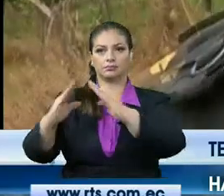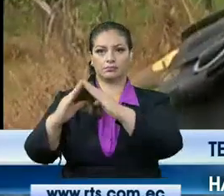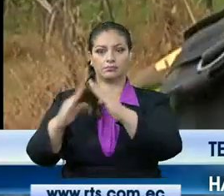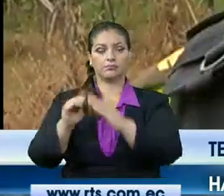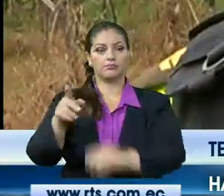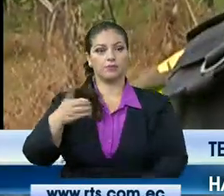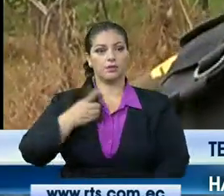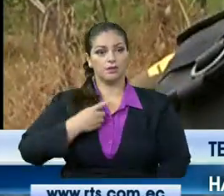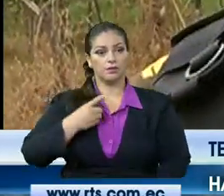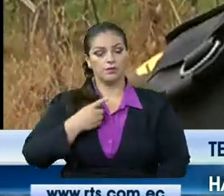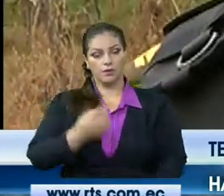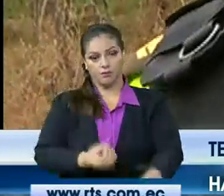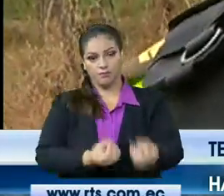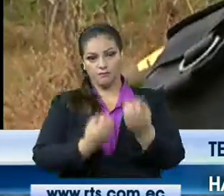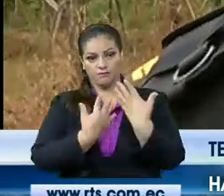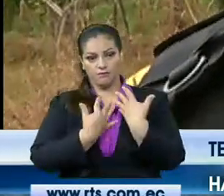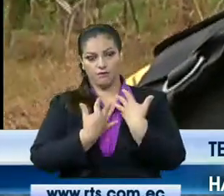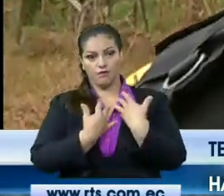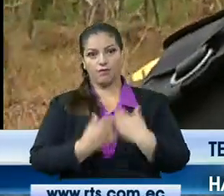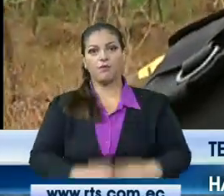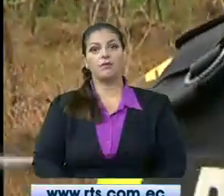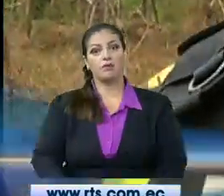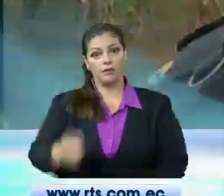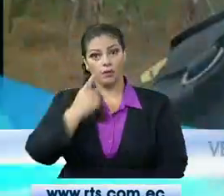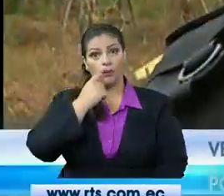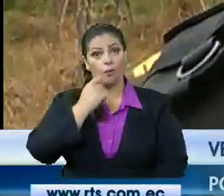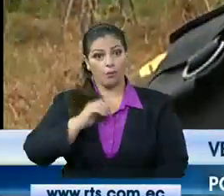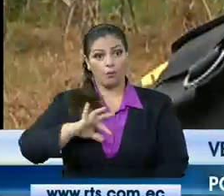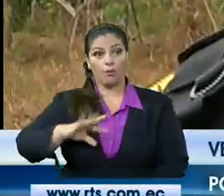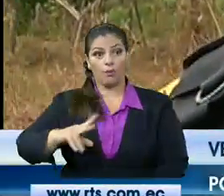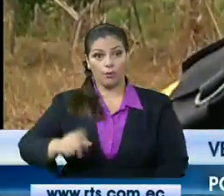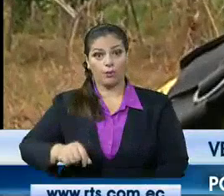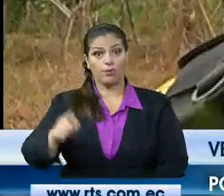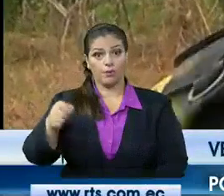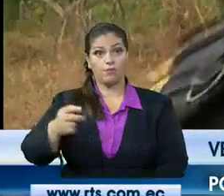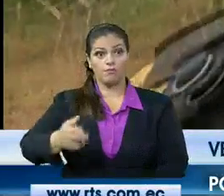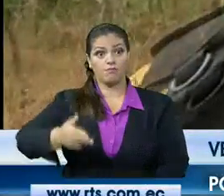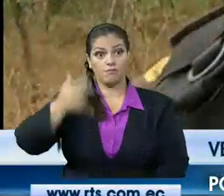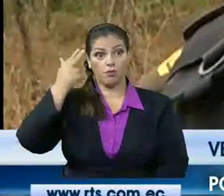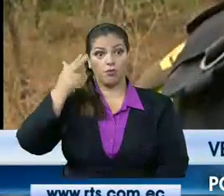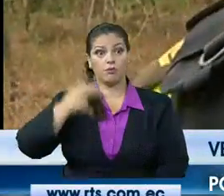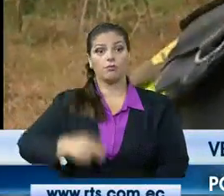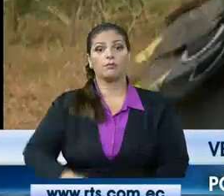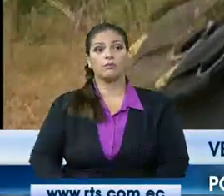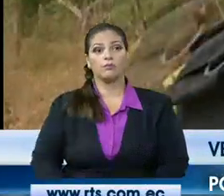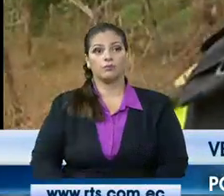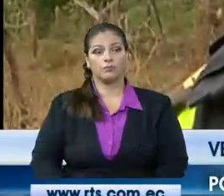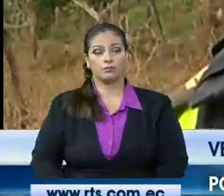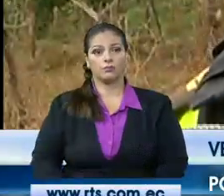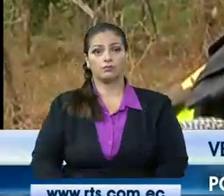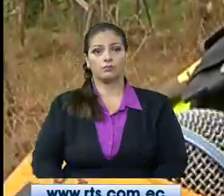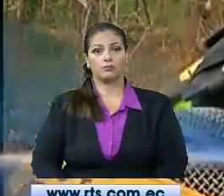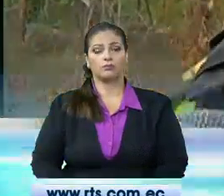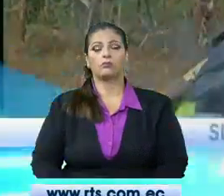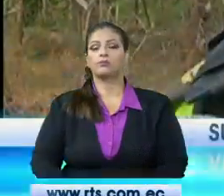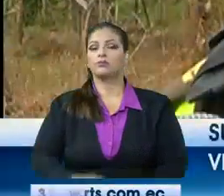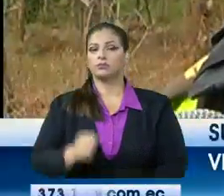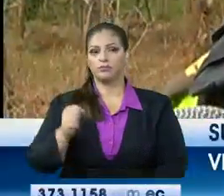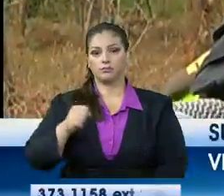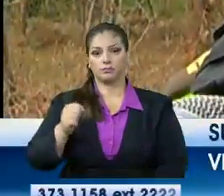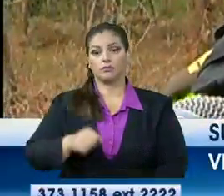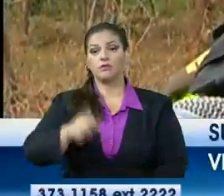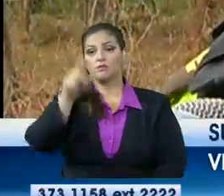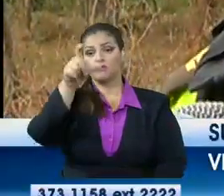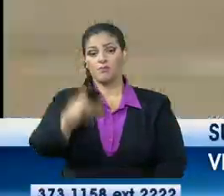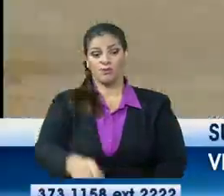y de los disparos, uno de los sujetos, inclusive, salió herido. A la altura de la espalda. Asimismo, 2 antecedentes penales se